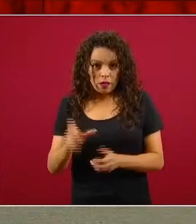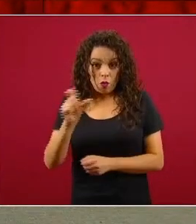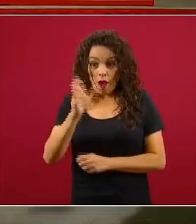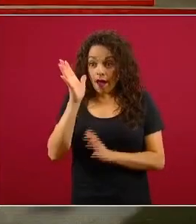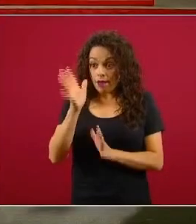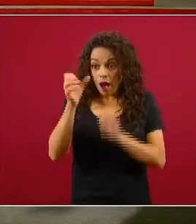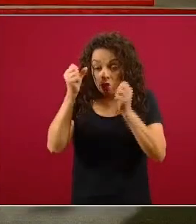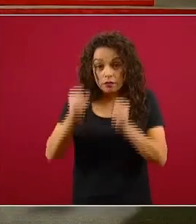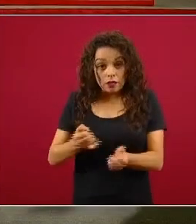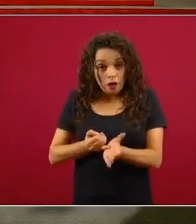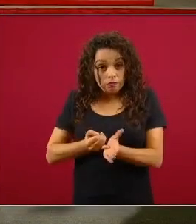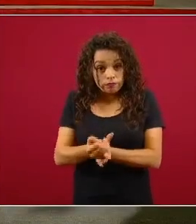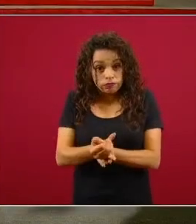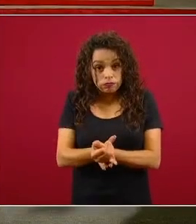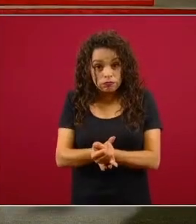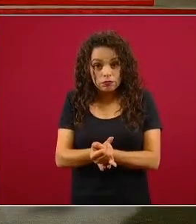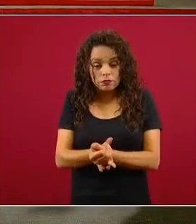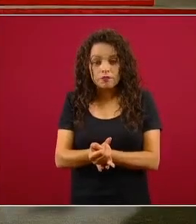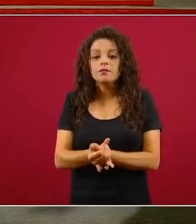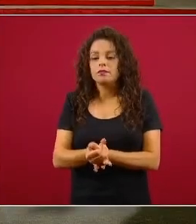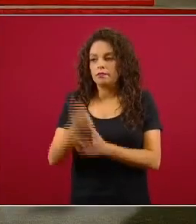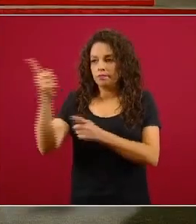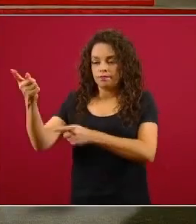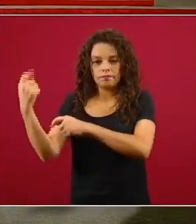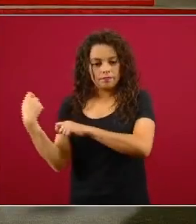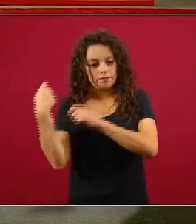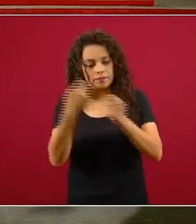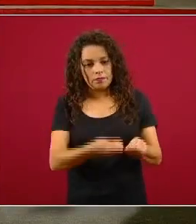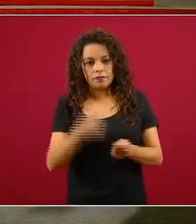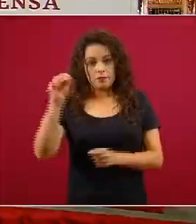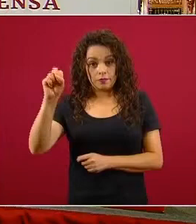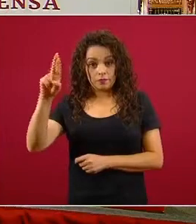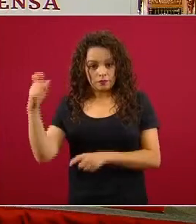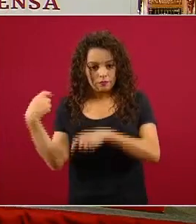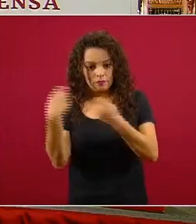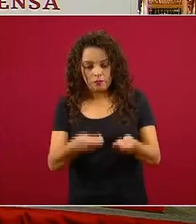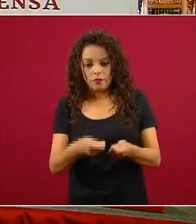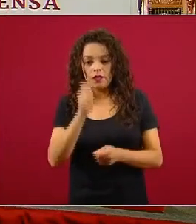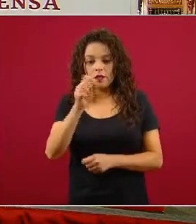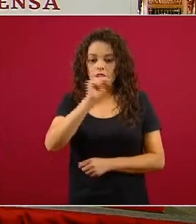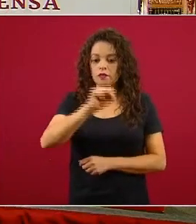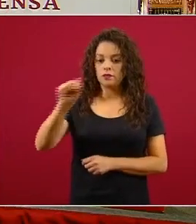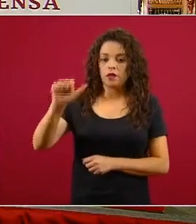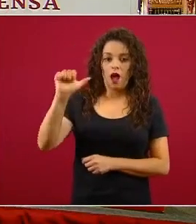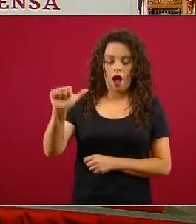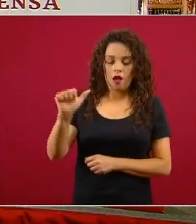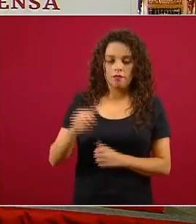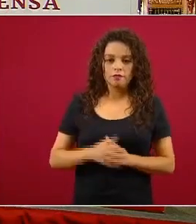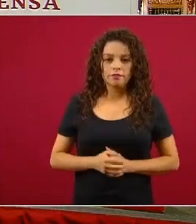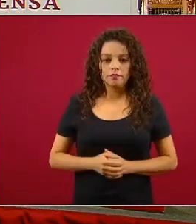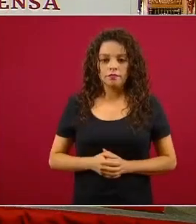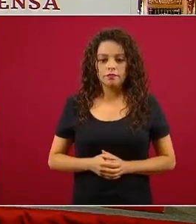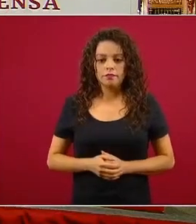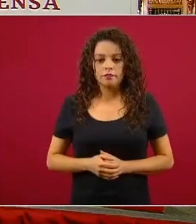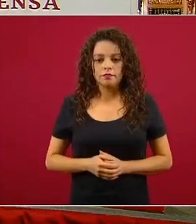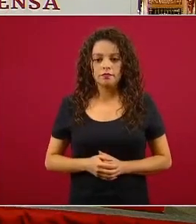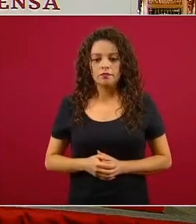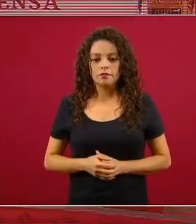define, eso la Cancillería se lo pasa a Salud. La Cancillería no tiene ni capacidad ni competencia, estaría cometiendo